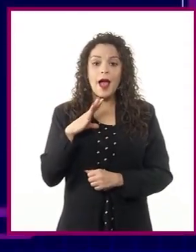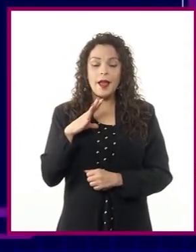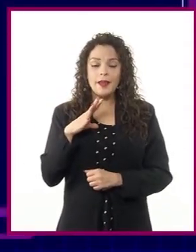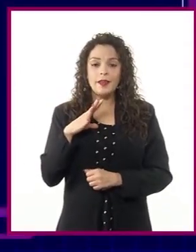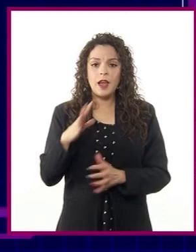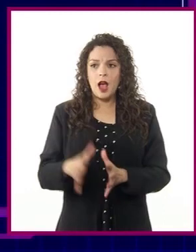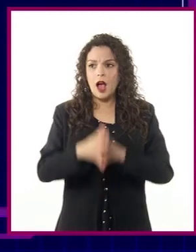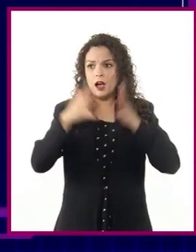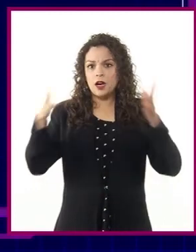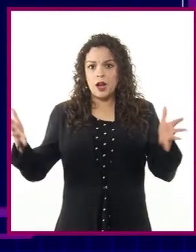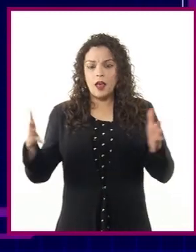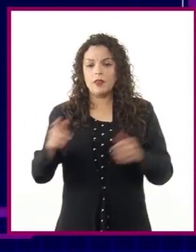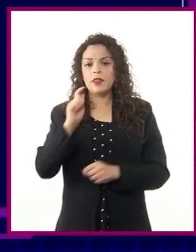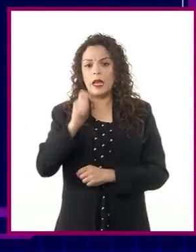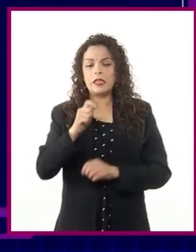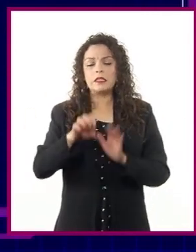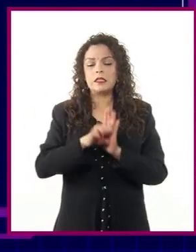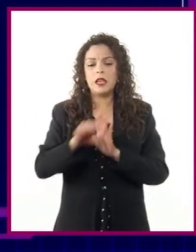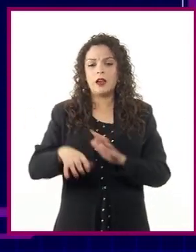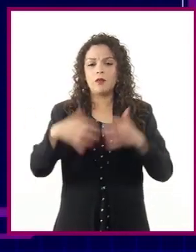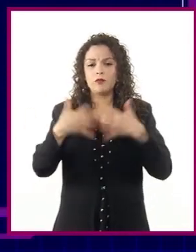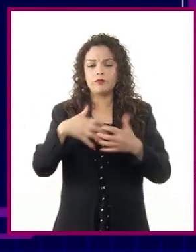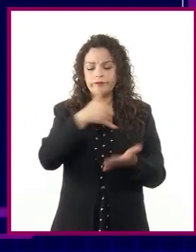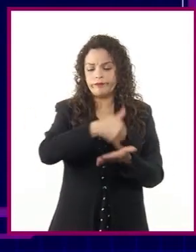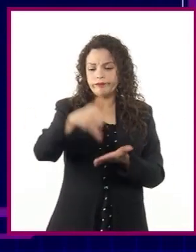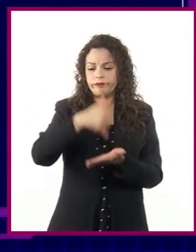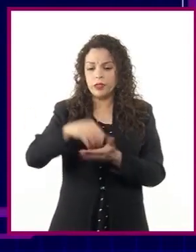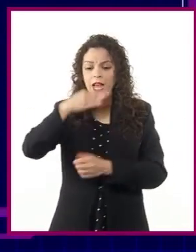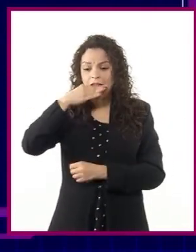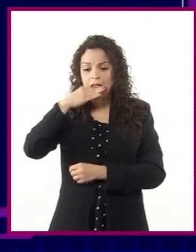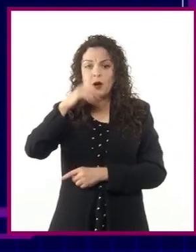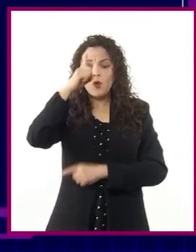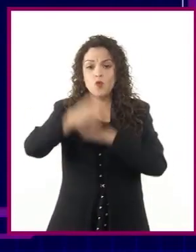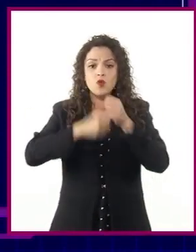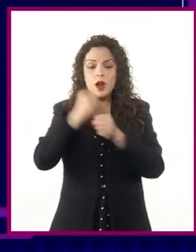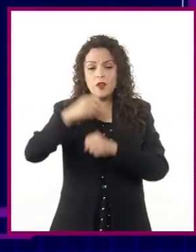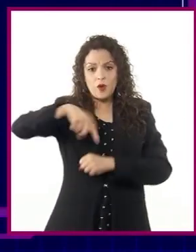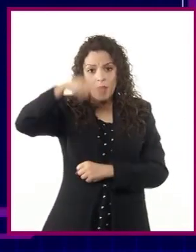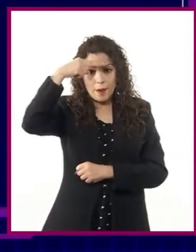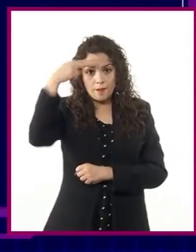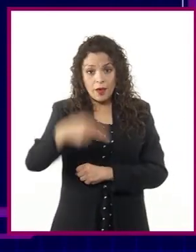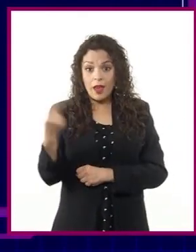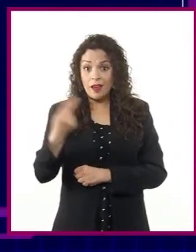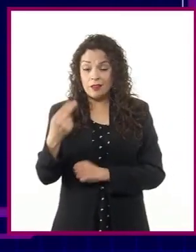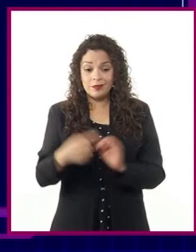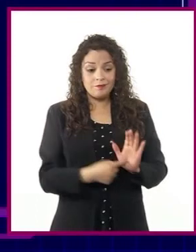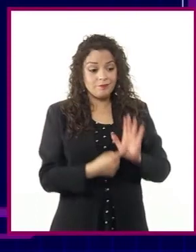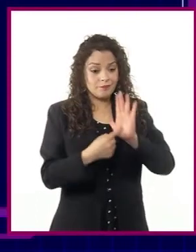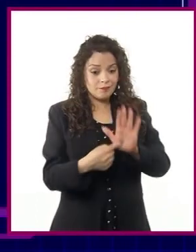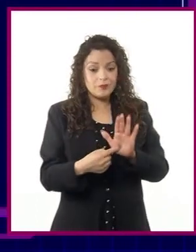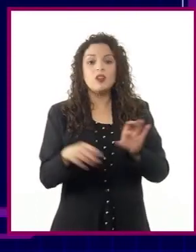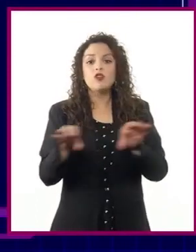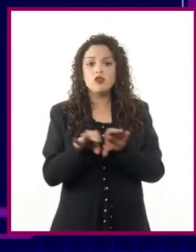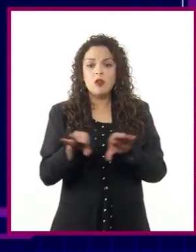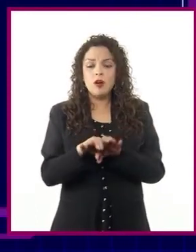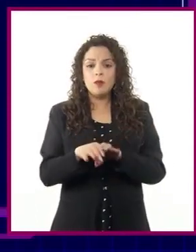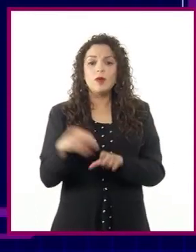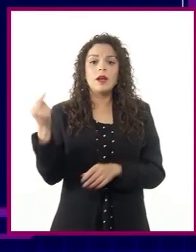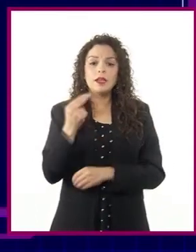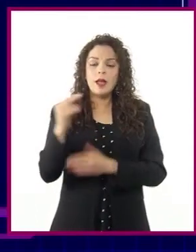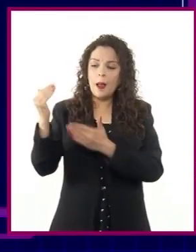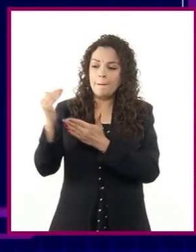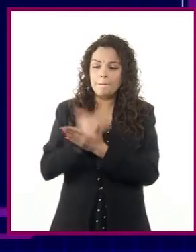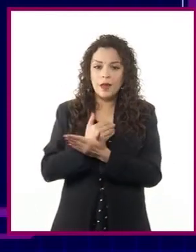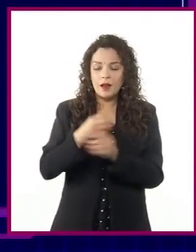tan grandes como la producción de maíz en un año en nuestro país, que es necesario presentarlas en unidades que reduzca el número